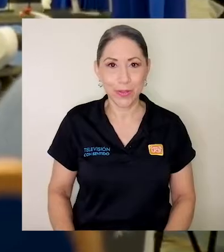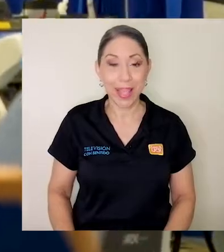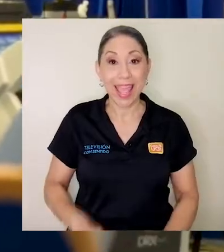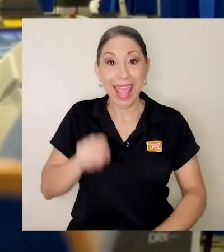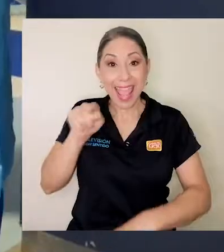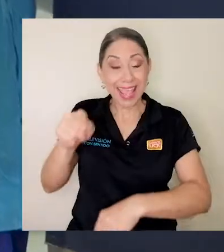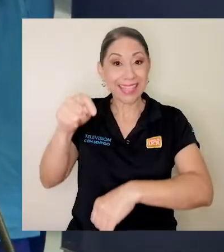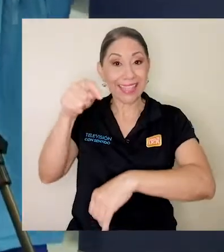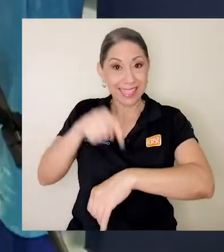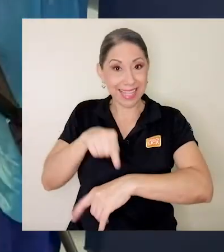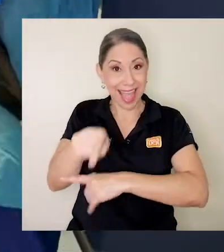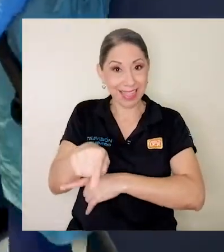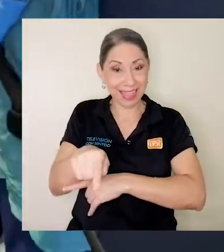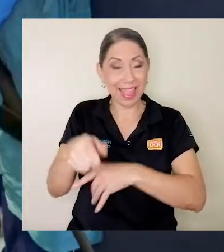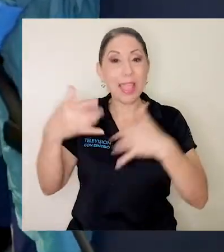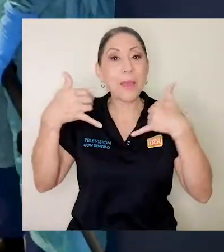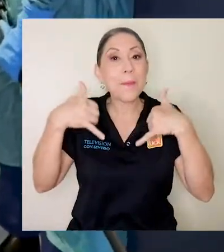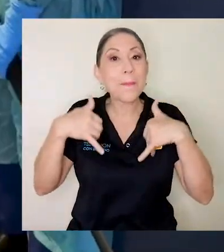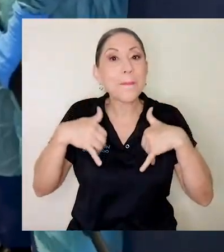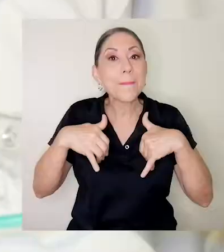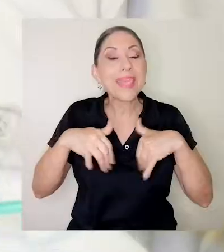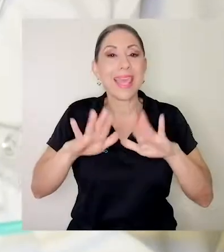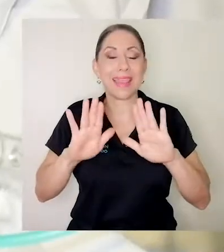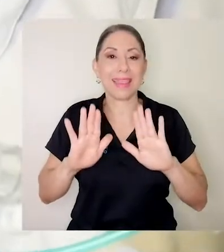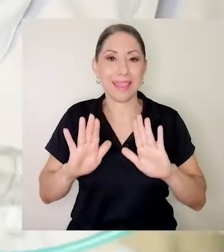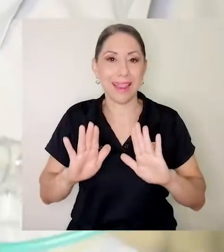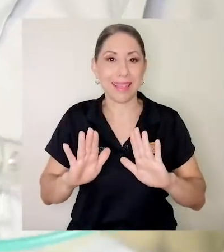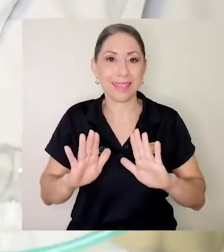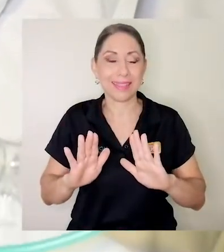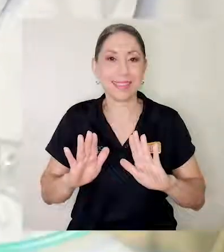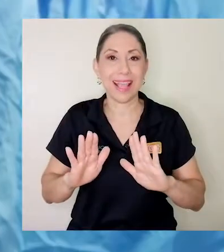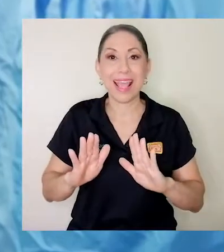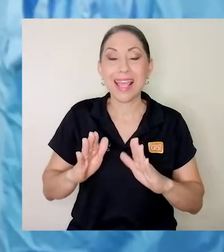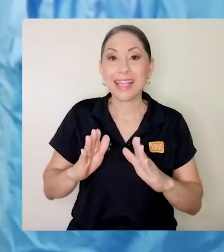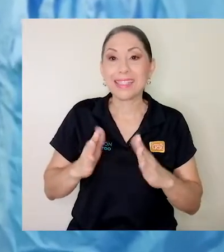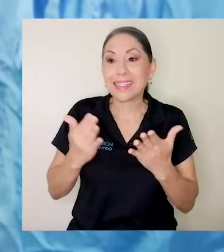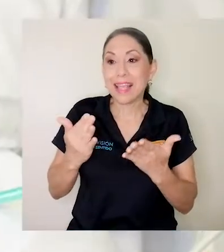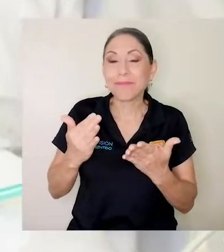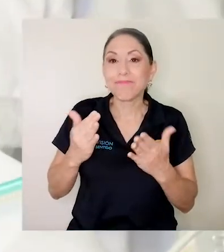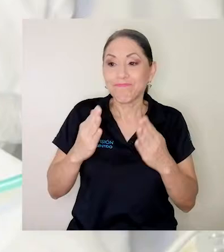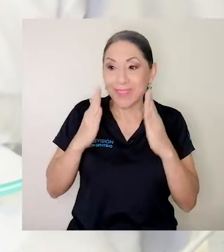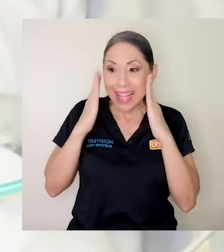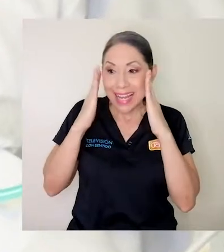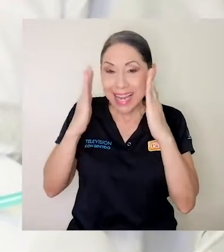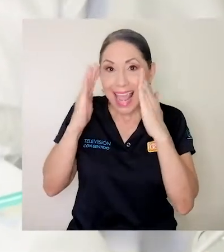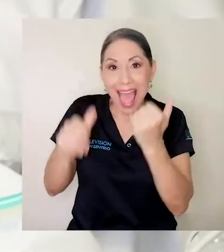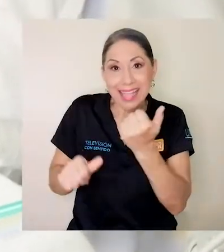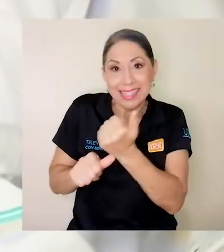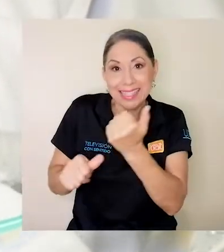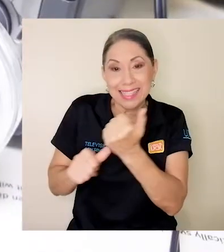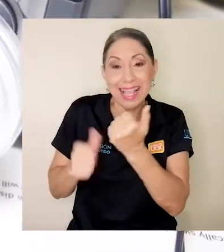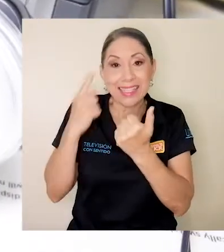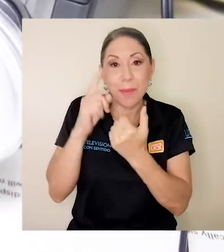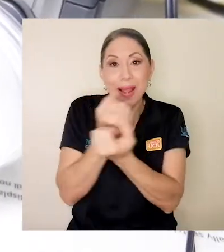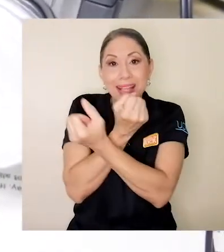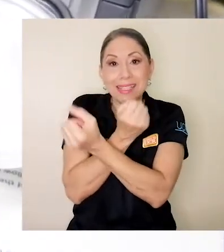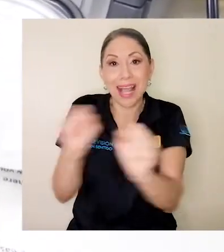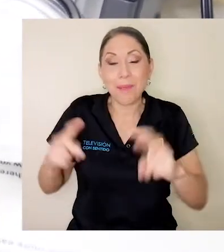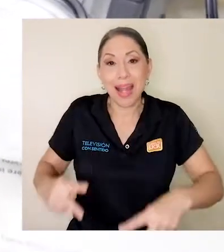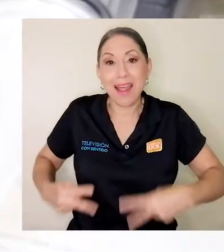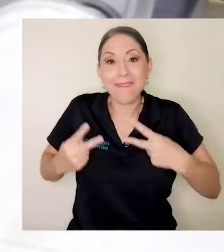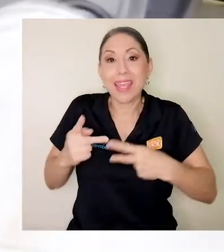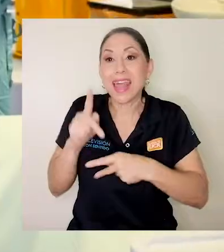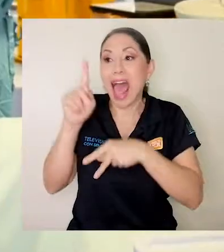porque en ese preciso instante, mientras se le daba asistencia para salvarle la vida a una